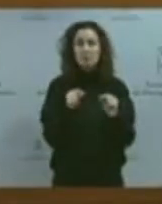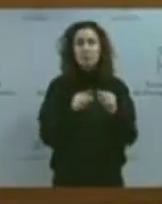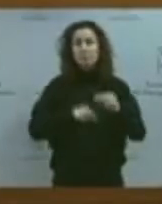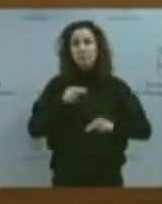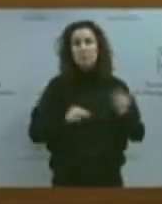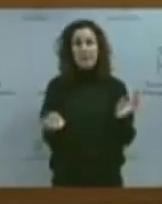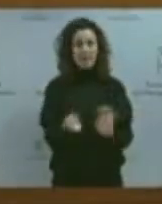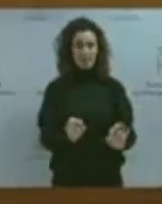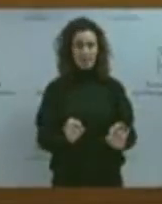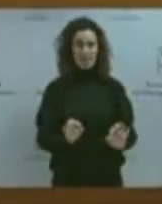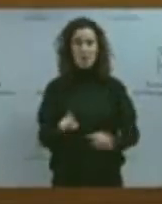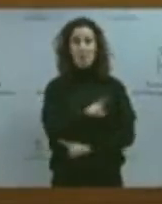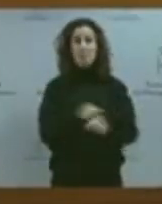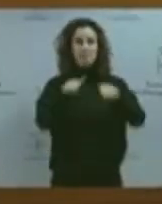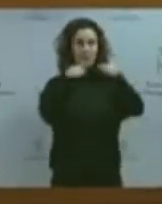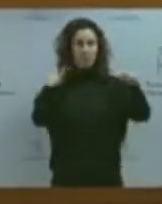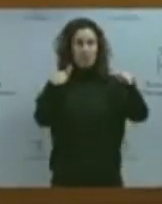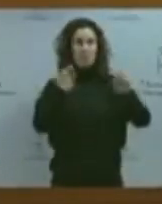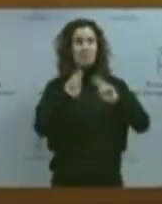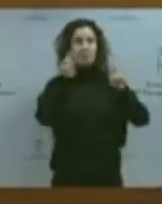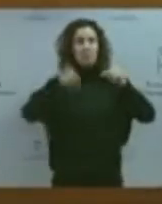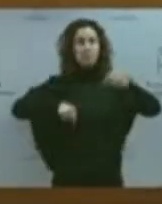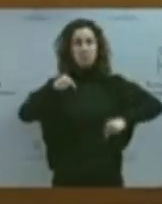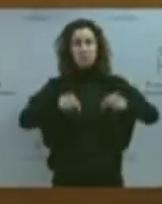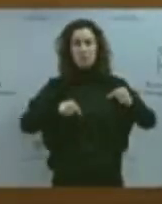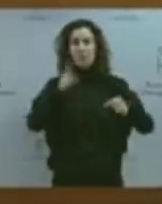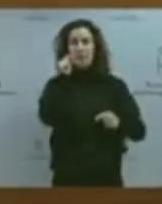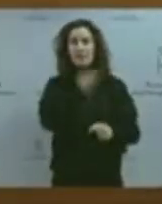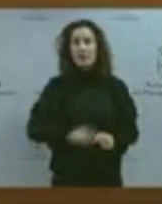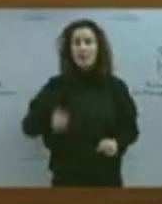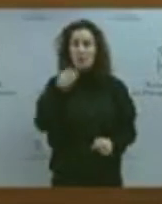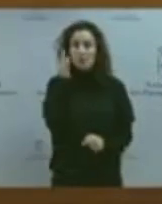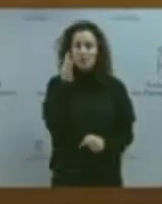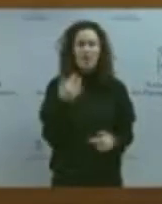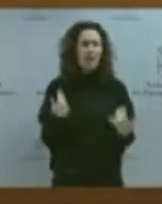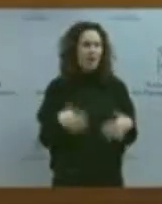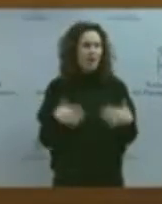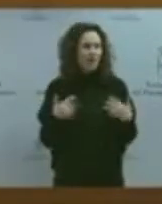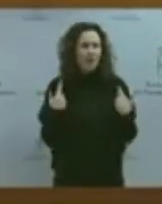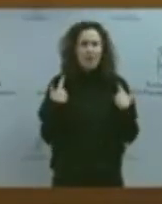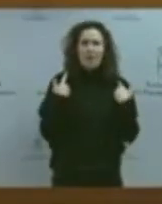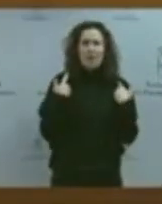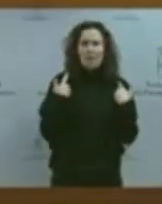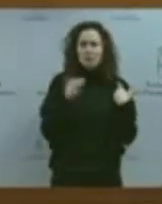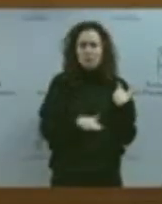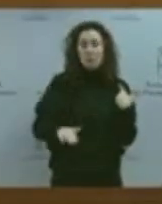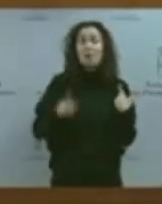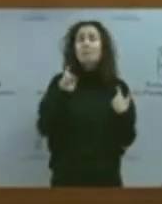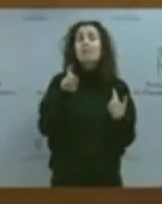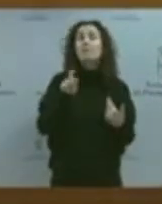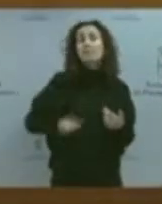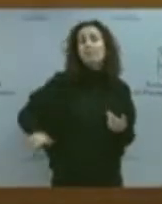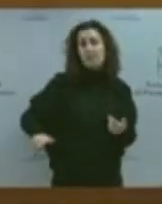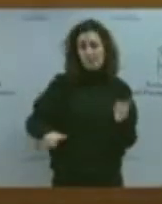de goteras. Los niños y las niñas están sufriendo en las aulas, no solo los niños y las niñas, sino también los docentes y las docentes, están sufriendo en las aulas esos problemas de goteras,